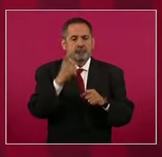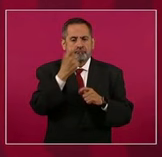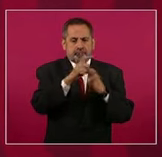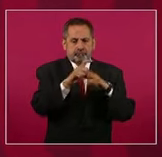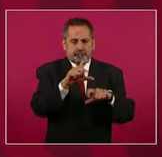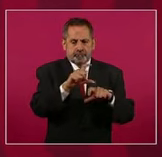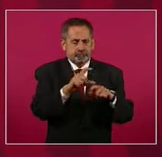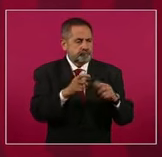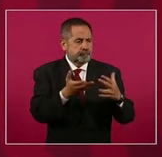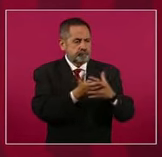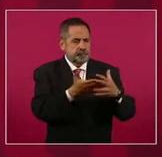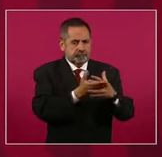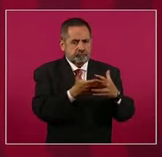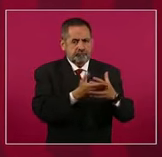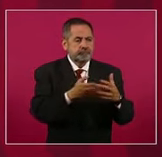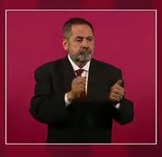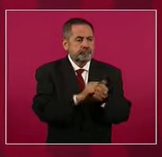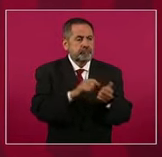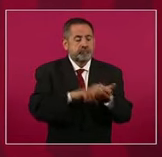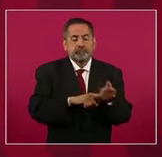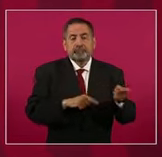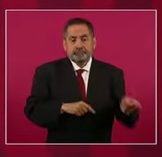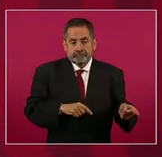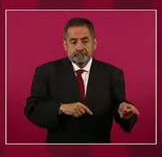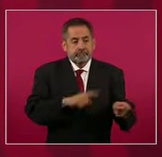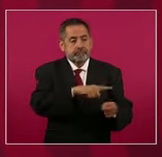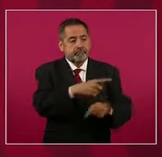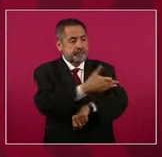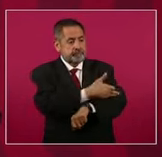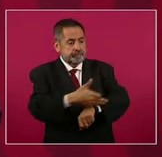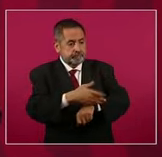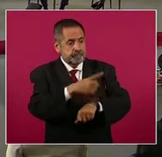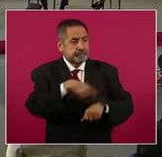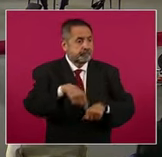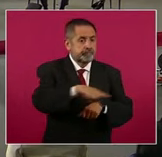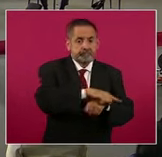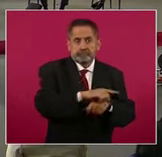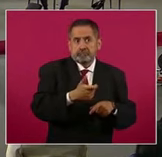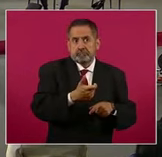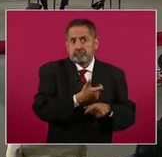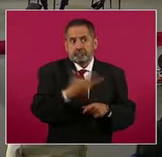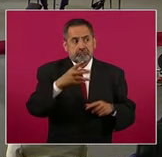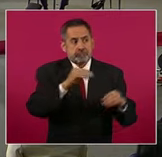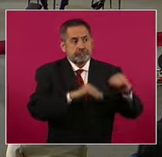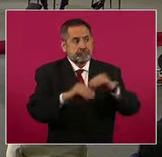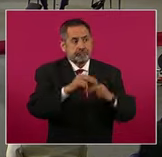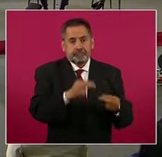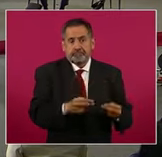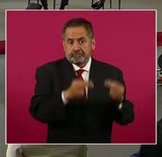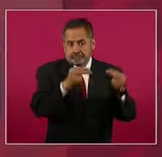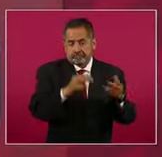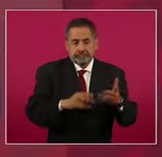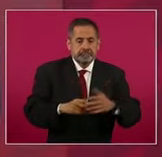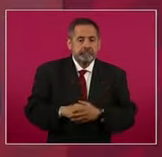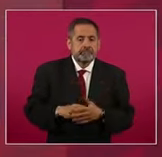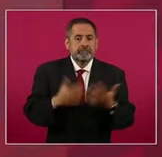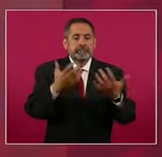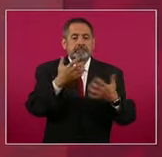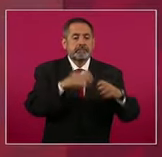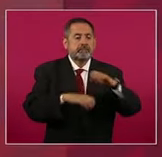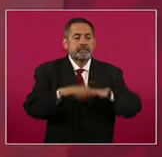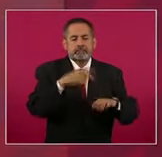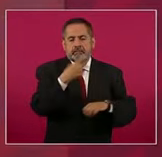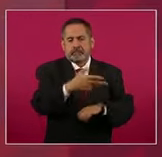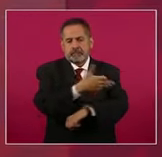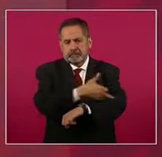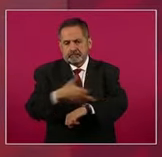familiares consanguíneos que realizan operaciones por montos elevados. Se trata de una empresa familiar